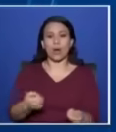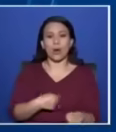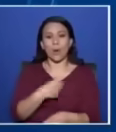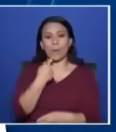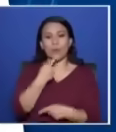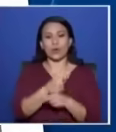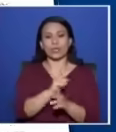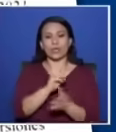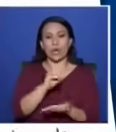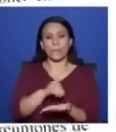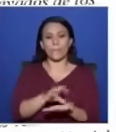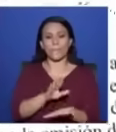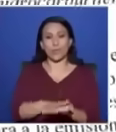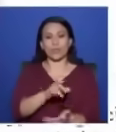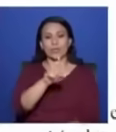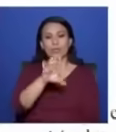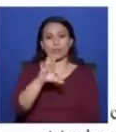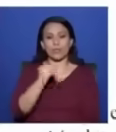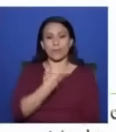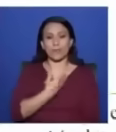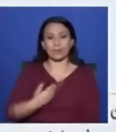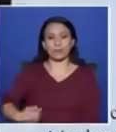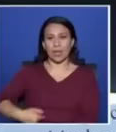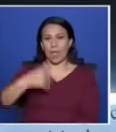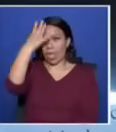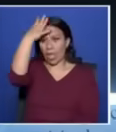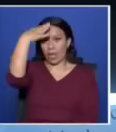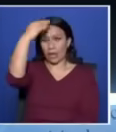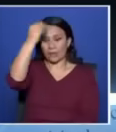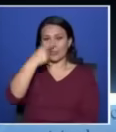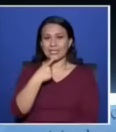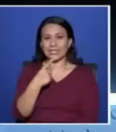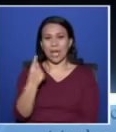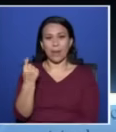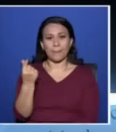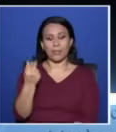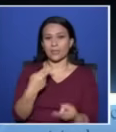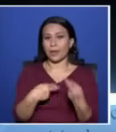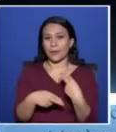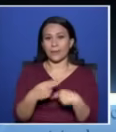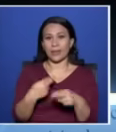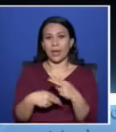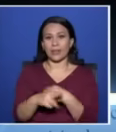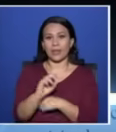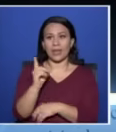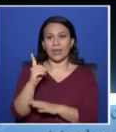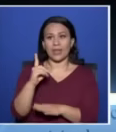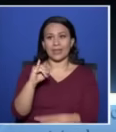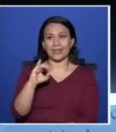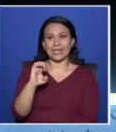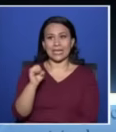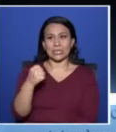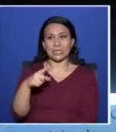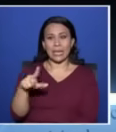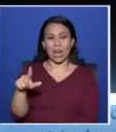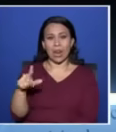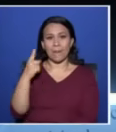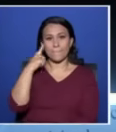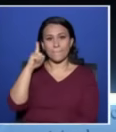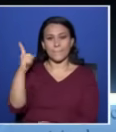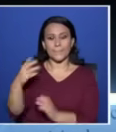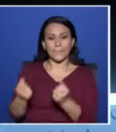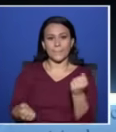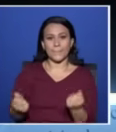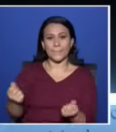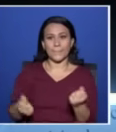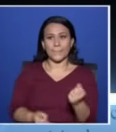el decreto 150, el presidente Daniel Noboa dispone que el precio de venta al público del diésel premium para los vehículos de transporte